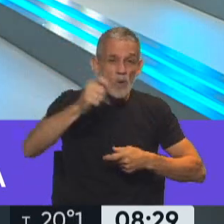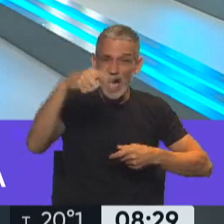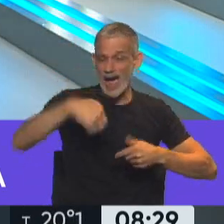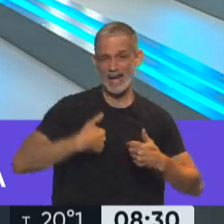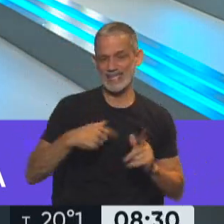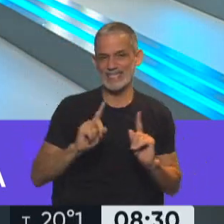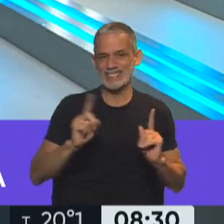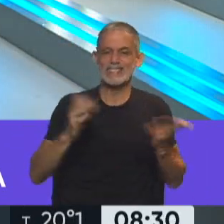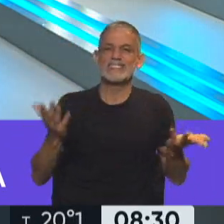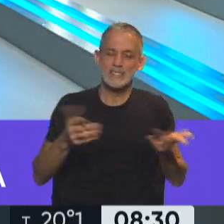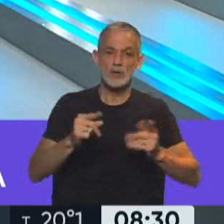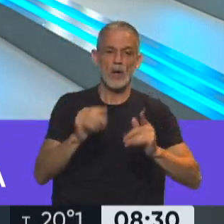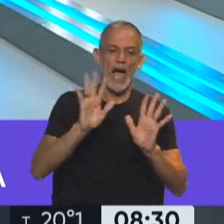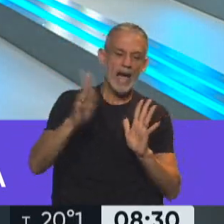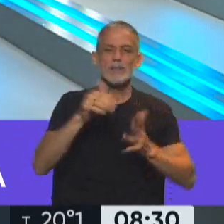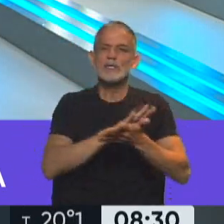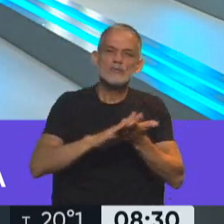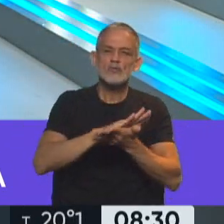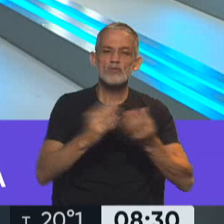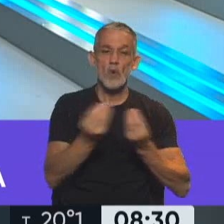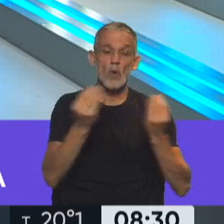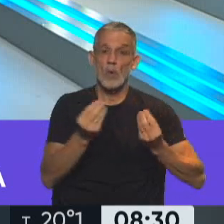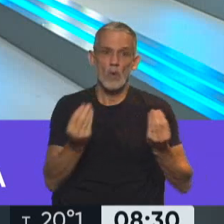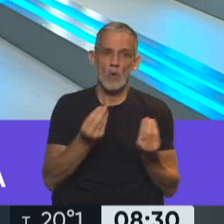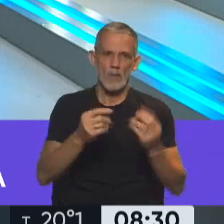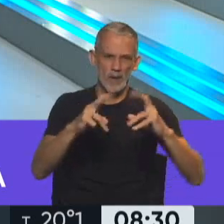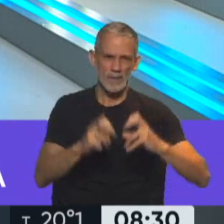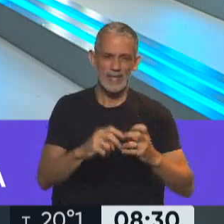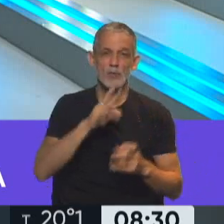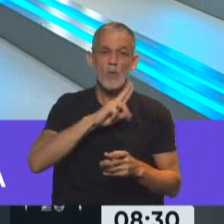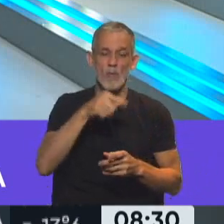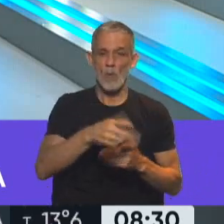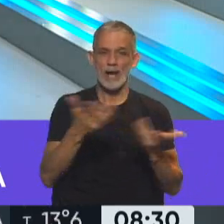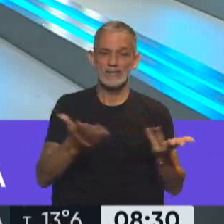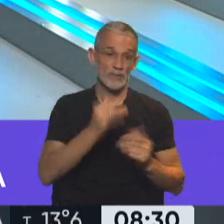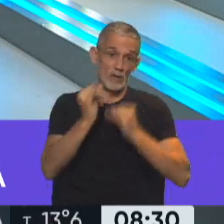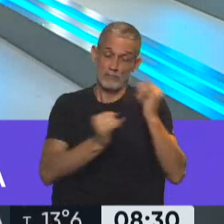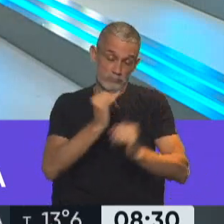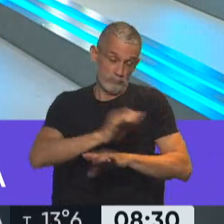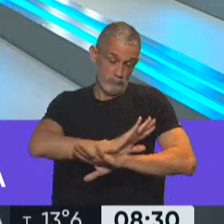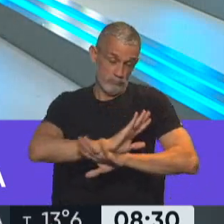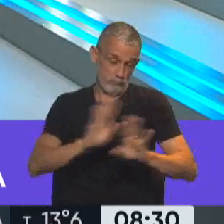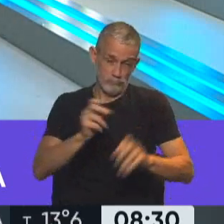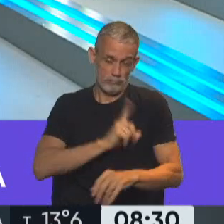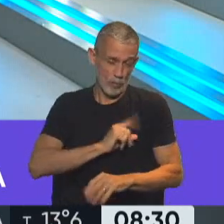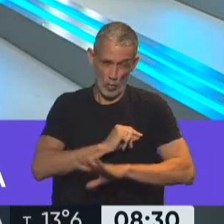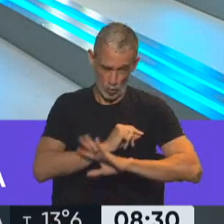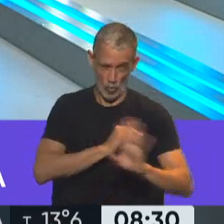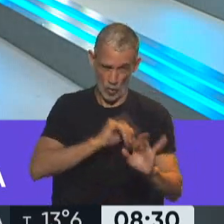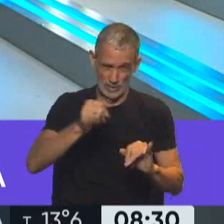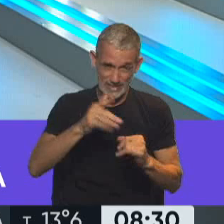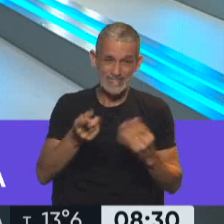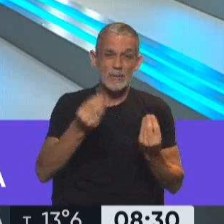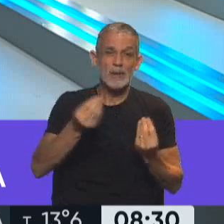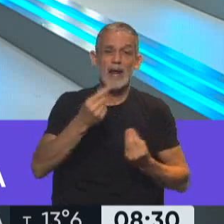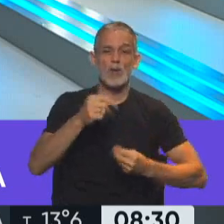Este es un paso previo a que se resuelva qué es lo que va a pasar con ella. El relato es, por cierto, muy doloroso, sobre todo